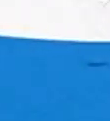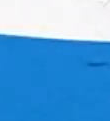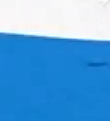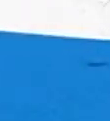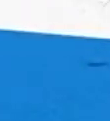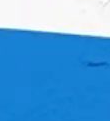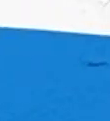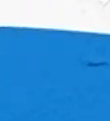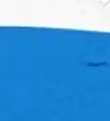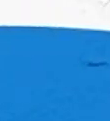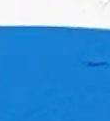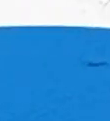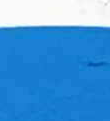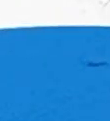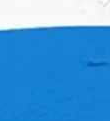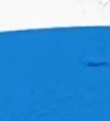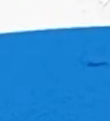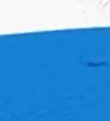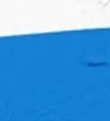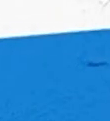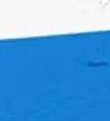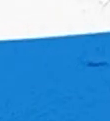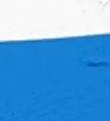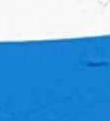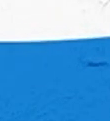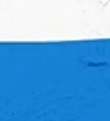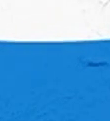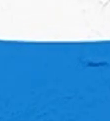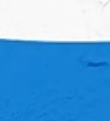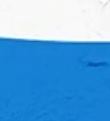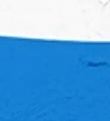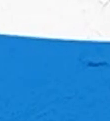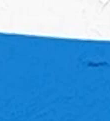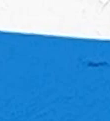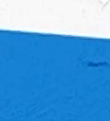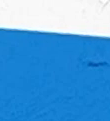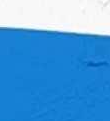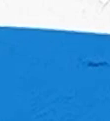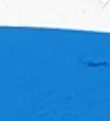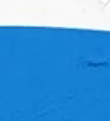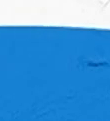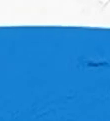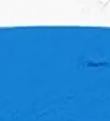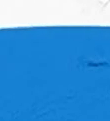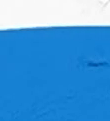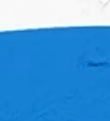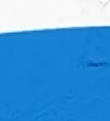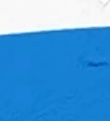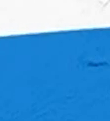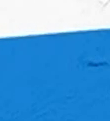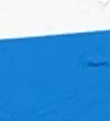Juega creyendo que será posible. Esto fue el sorteo Loto.